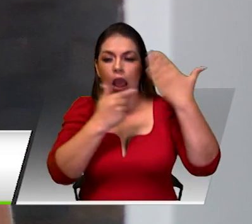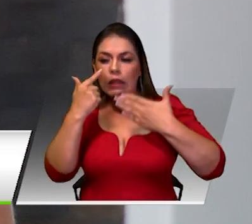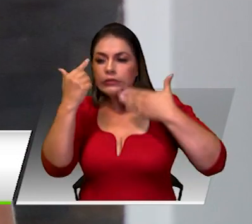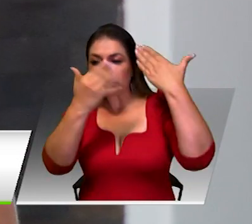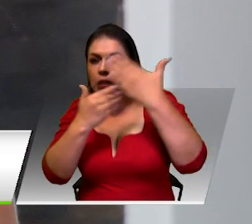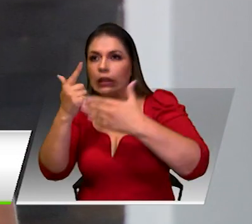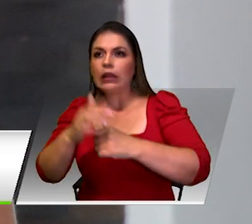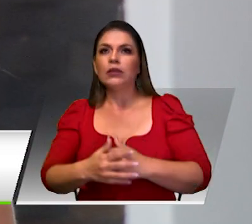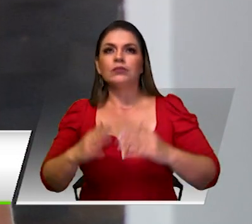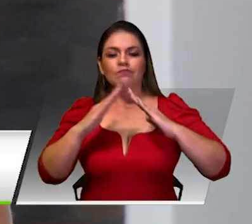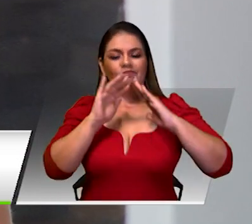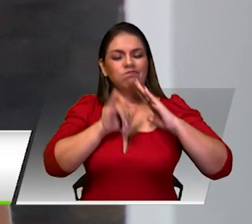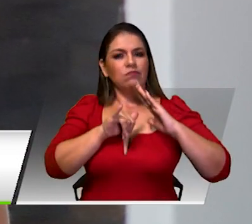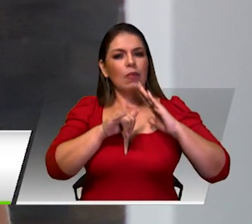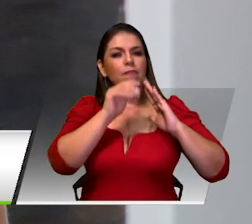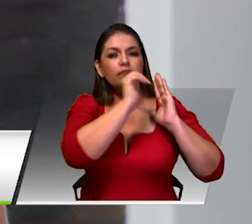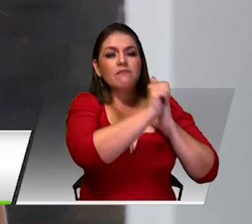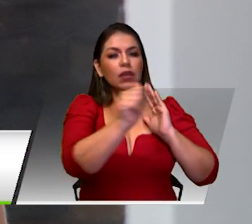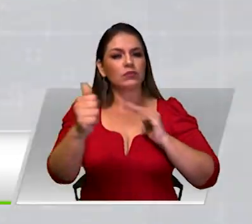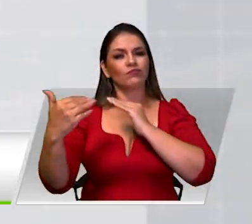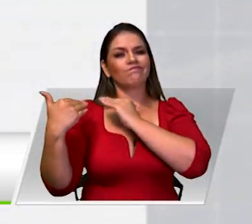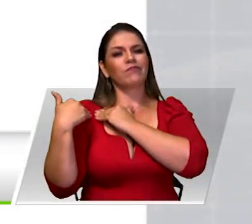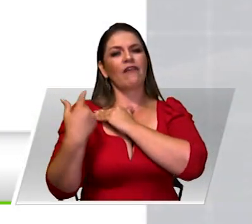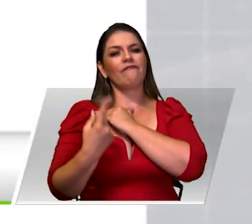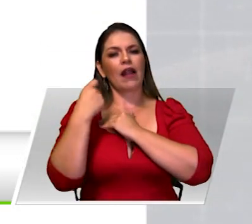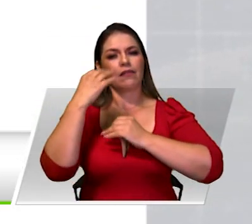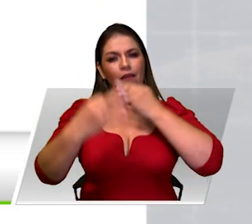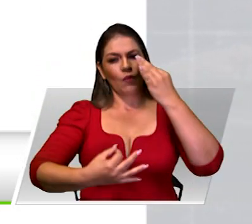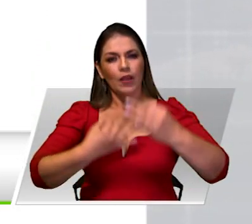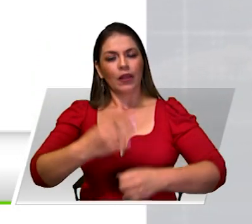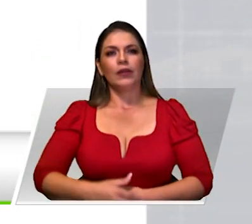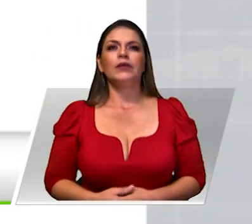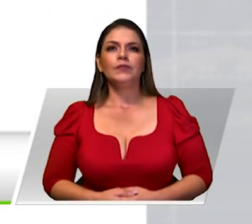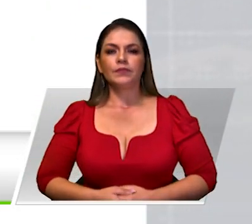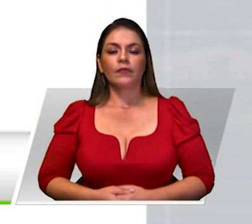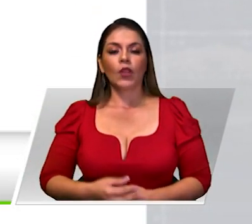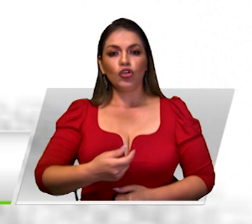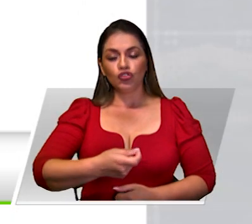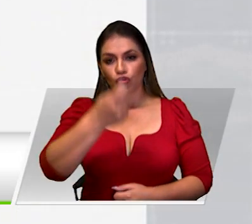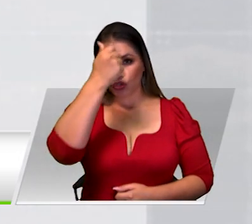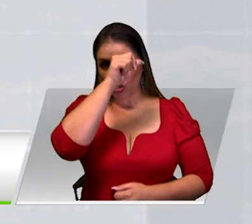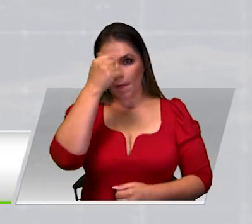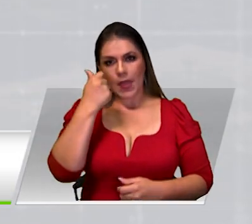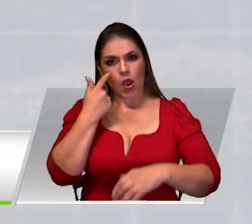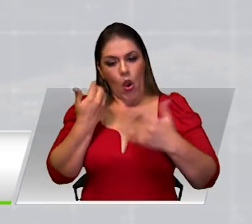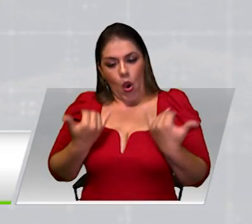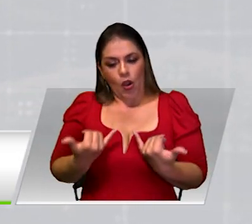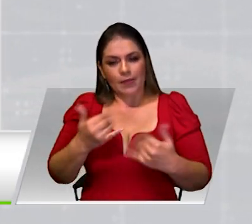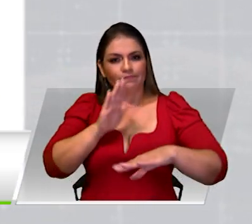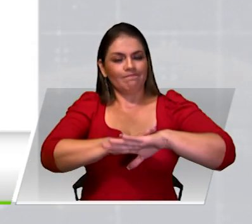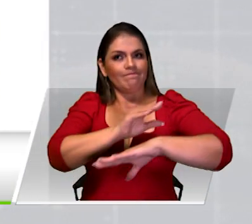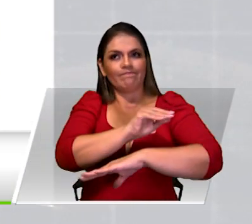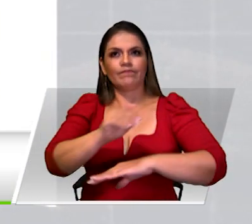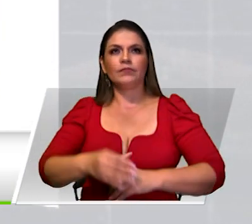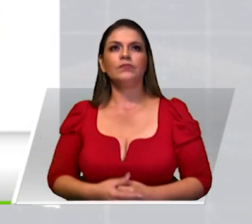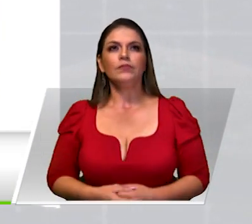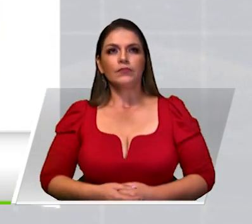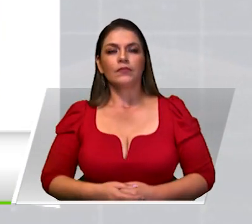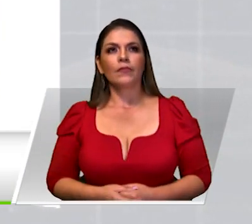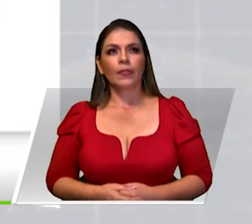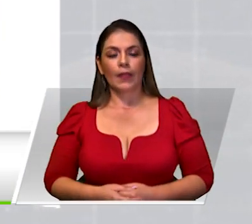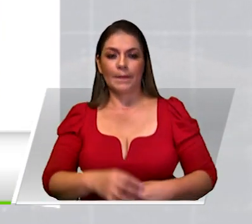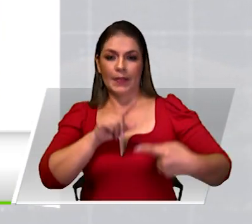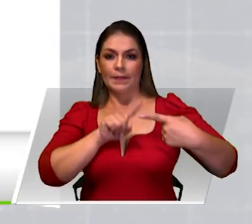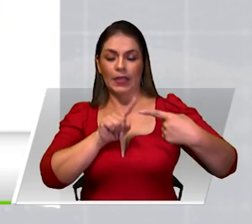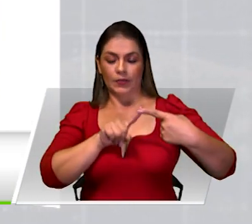con las medidas nos falta un poco de cuidado al interior de nuestros hogares por ello en la tarde de su domingo se tomaron nuevas medidas prorrogar la alerta roja